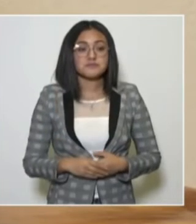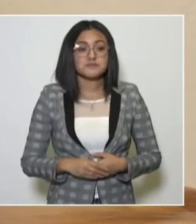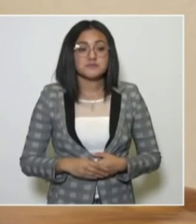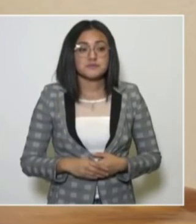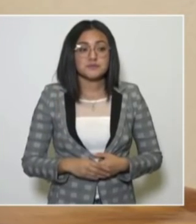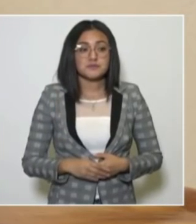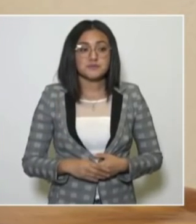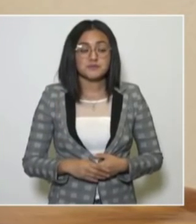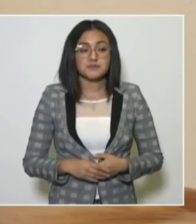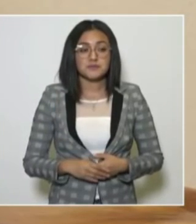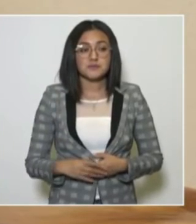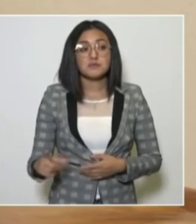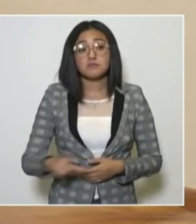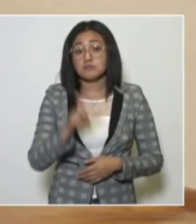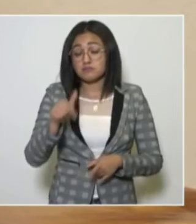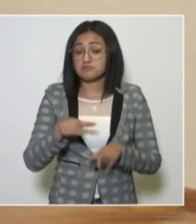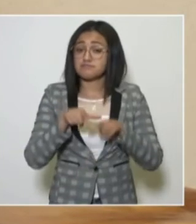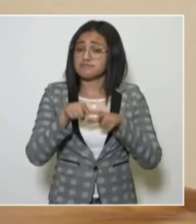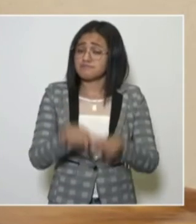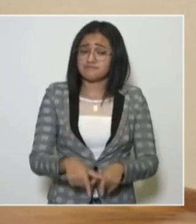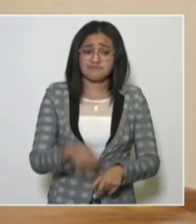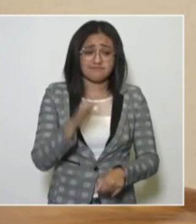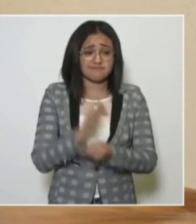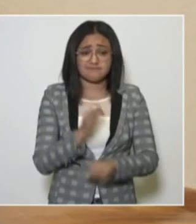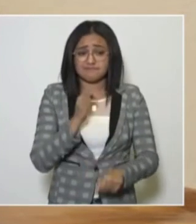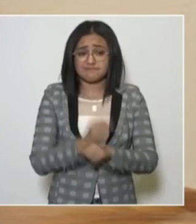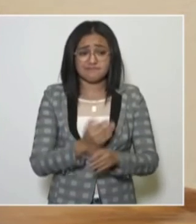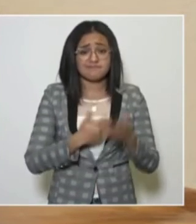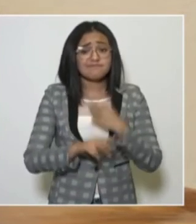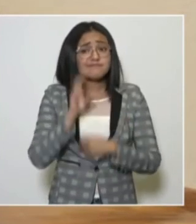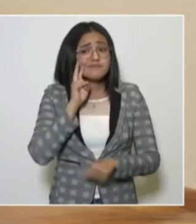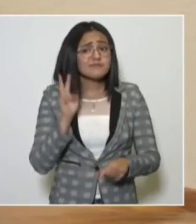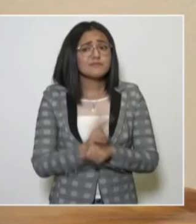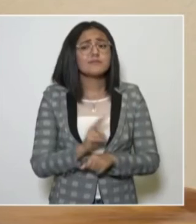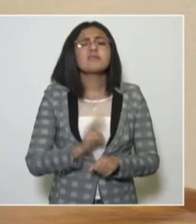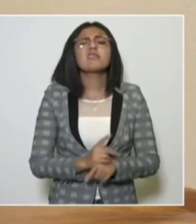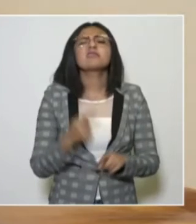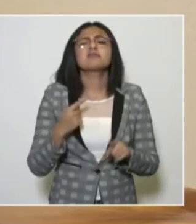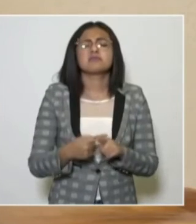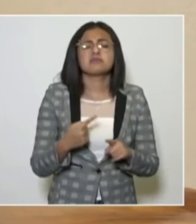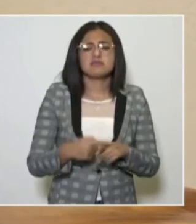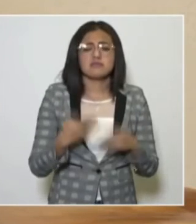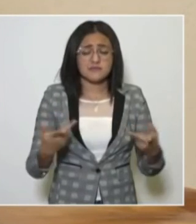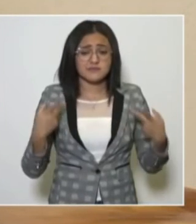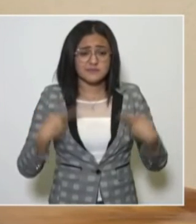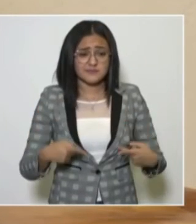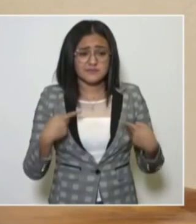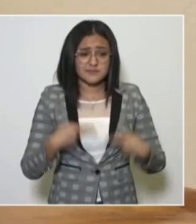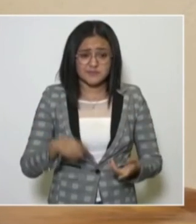cuatro detenidos, y vamos a seguir custodiando